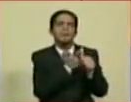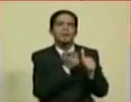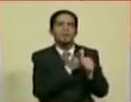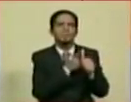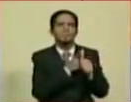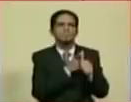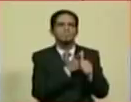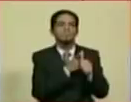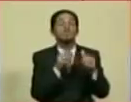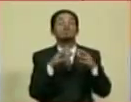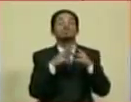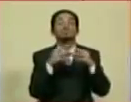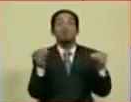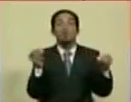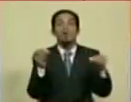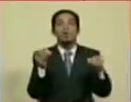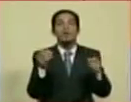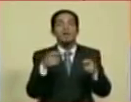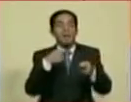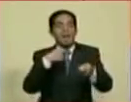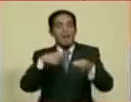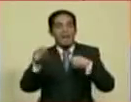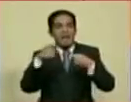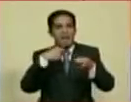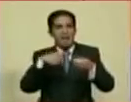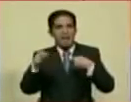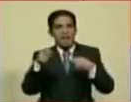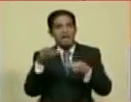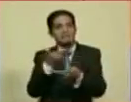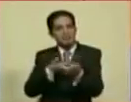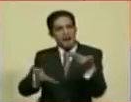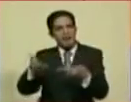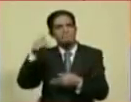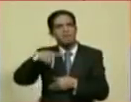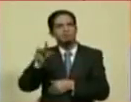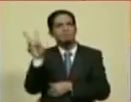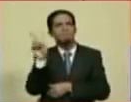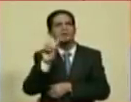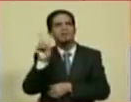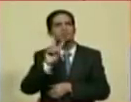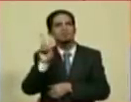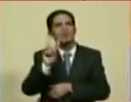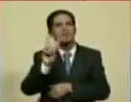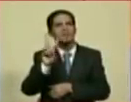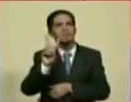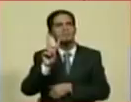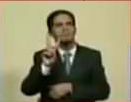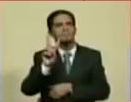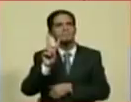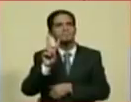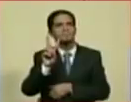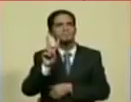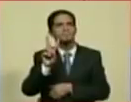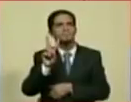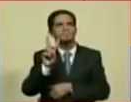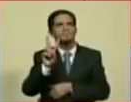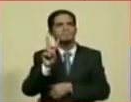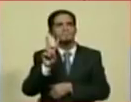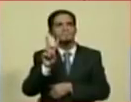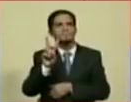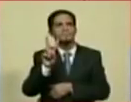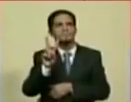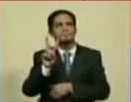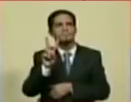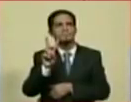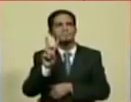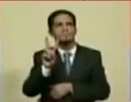todas las transacciones del mercado cambiario nacional van a estar referenciadas